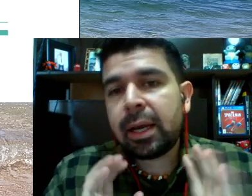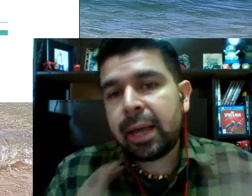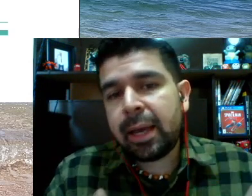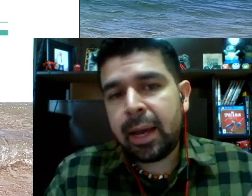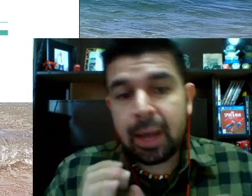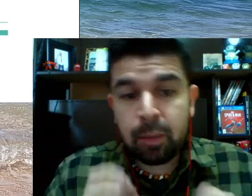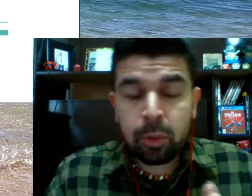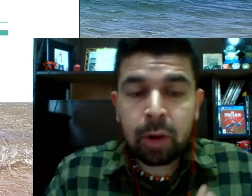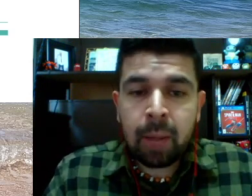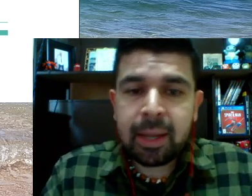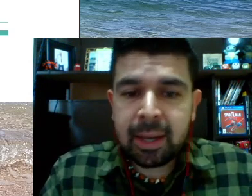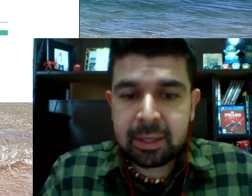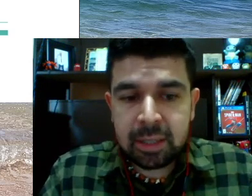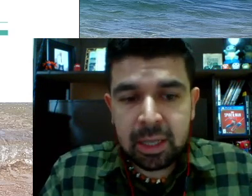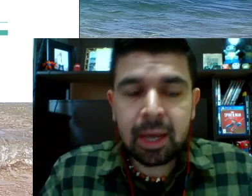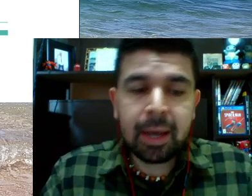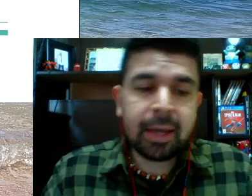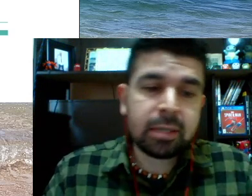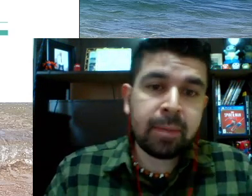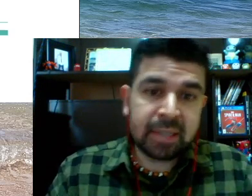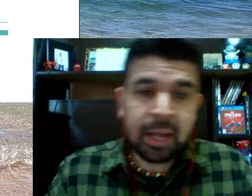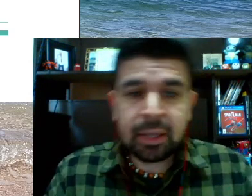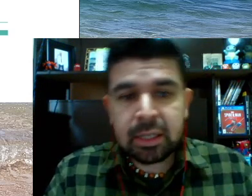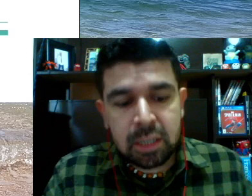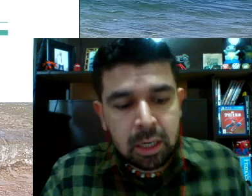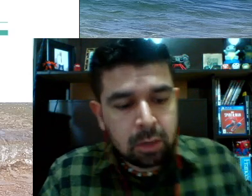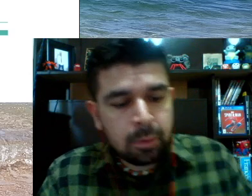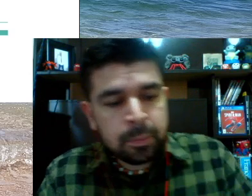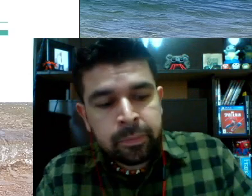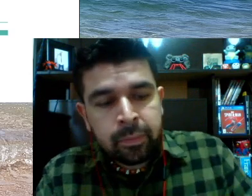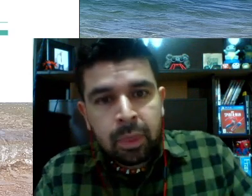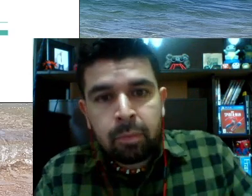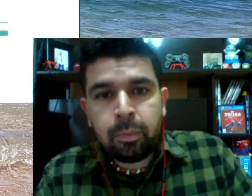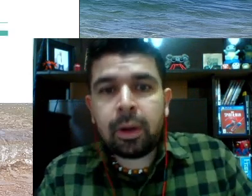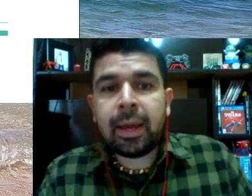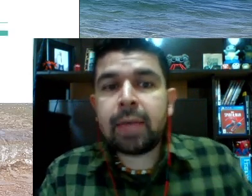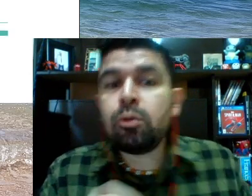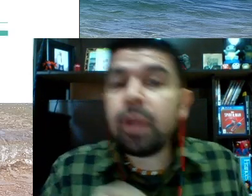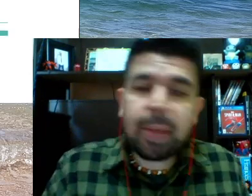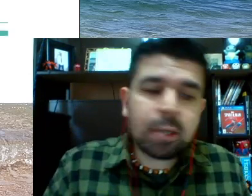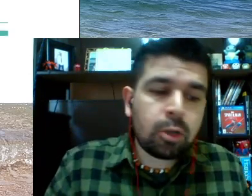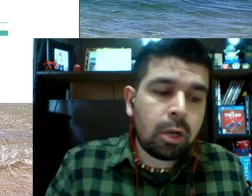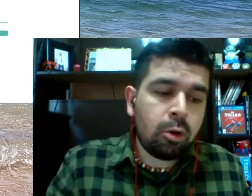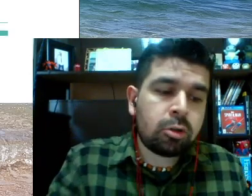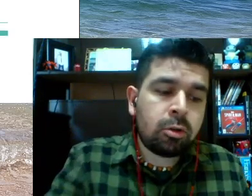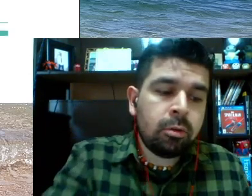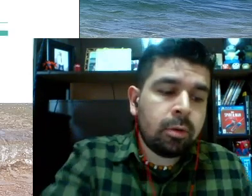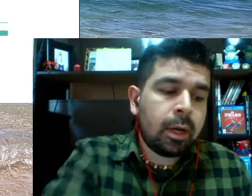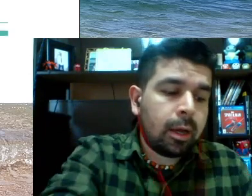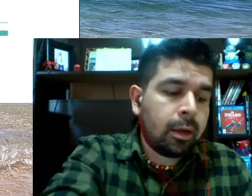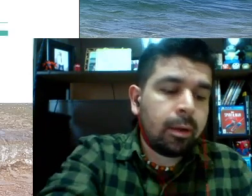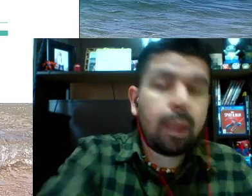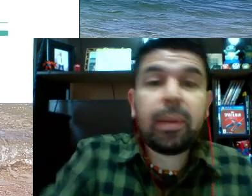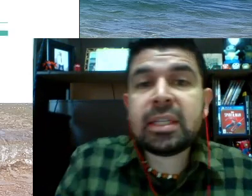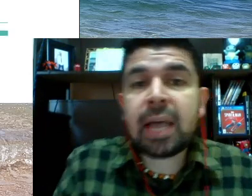que creen que el programa de este día es bastante sencillo porque es un repaso de los